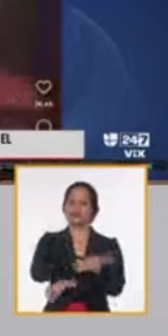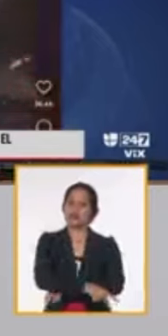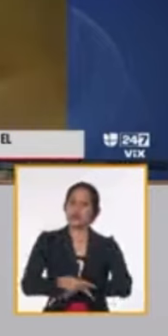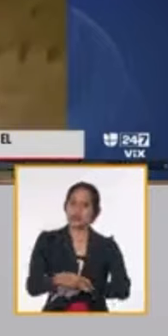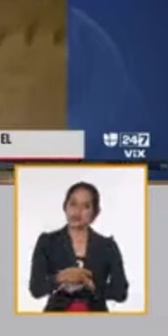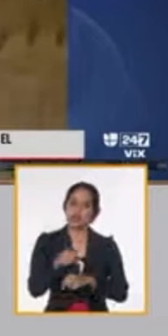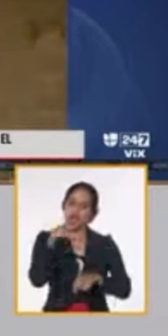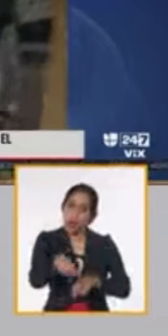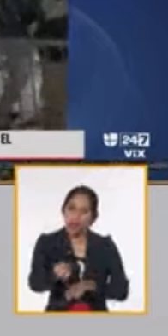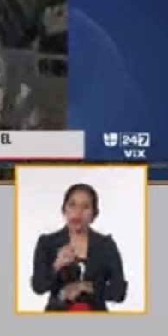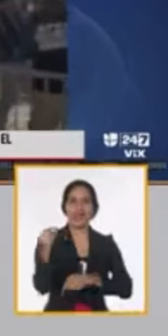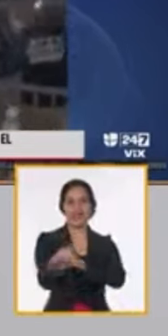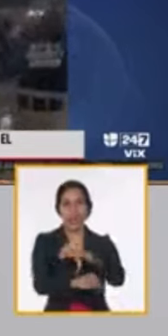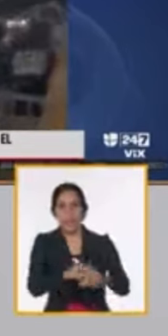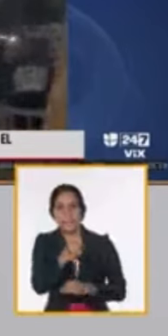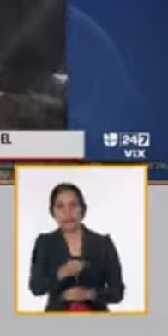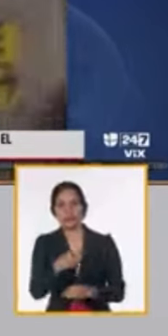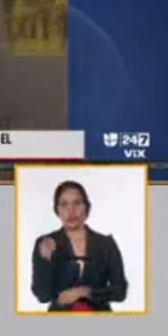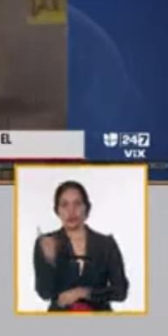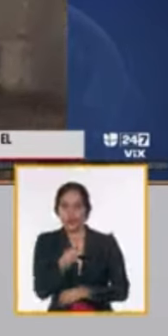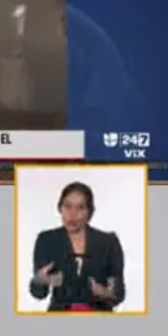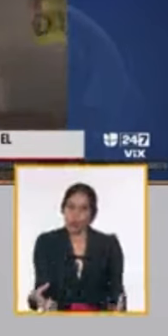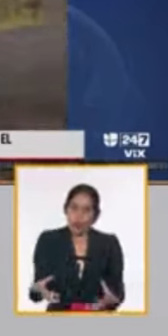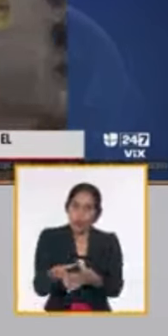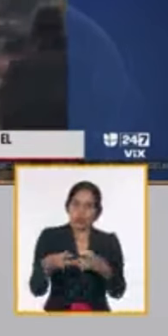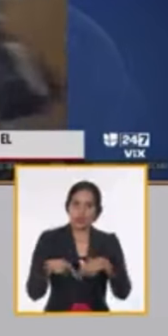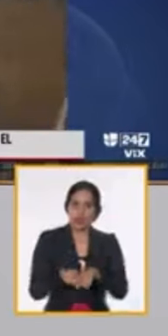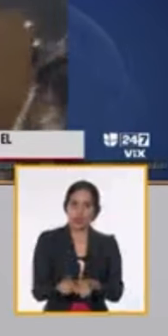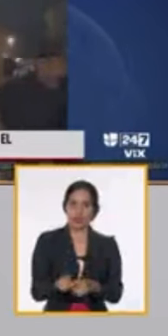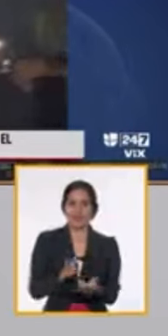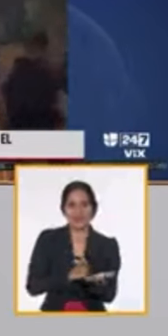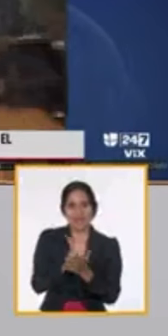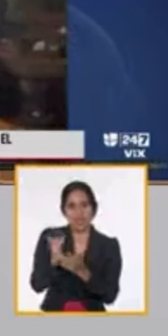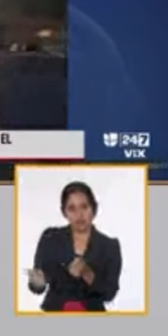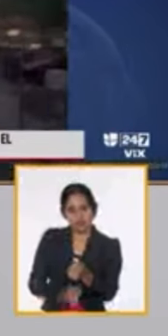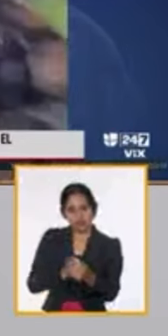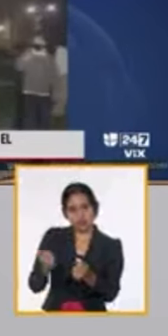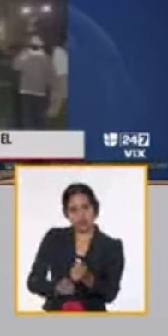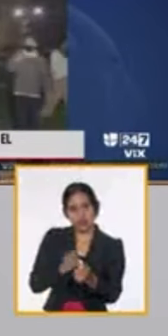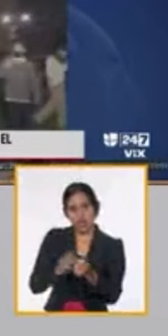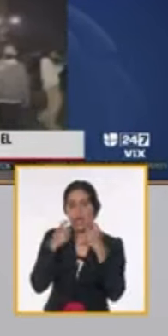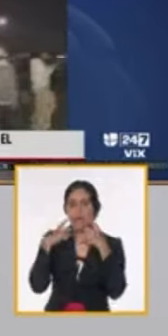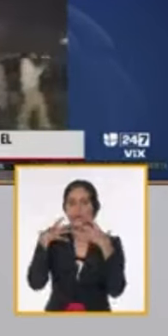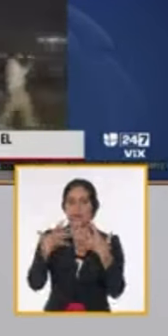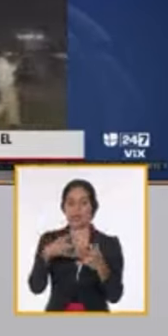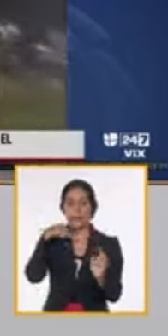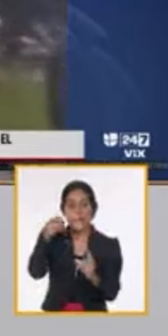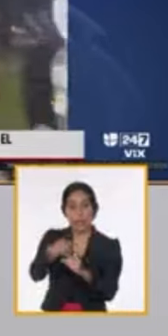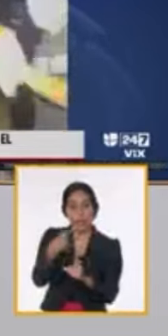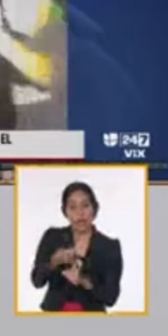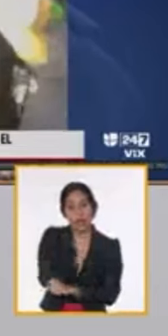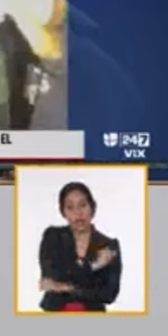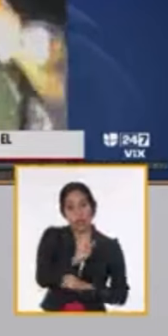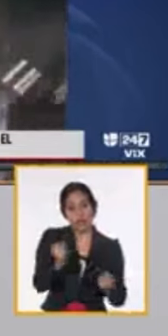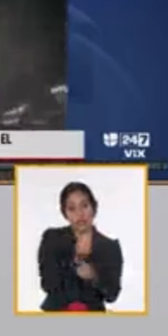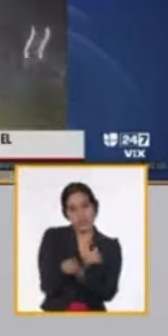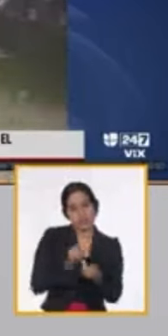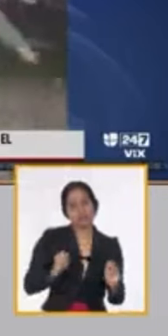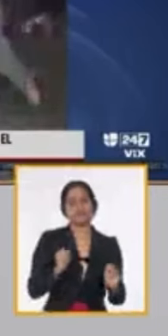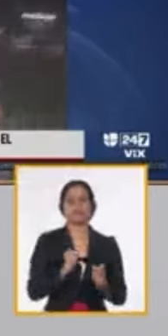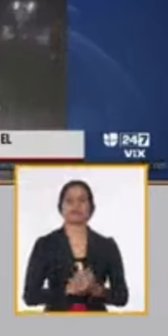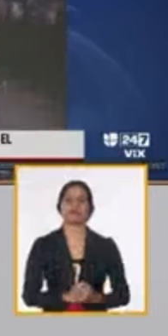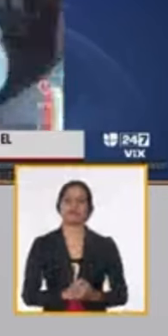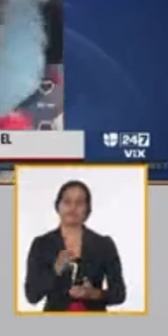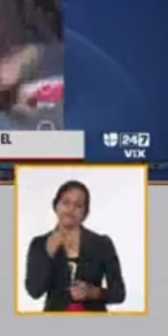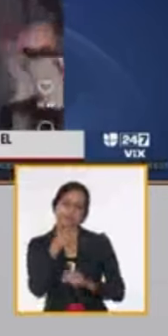cambios. Y vamos a seguir luchando y organizando en nuestras universidades para lograr cuando la liberación. Hablamos de uno de